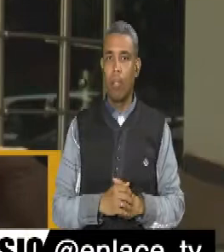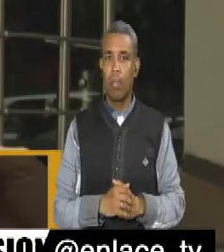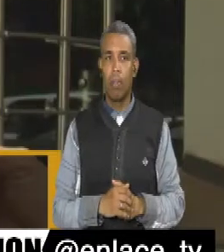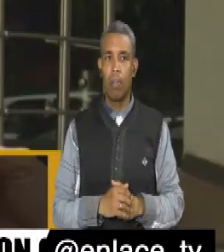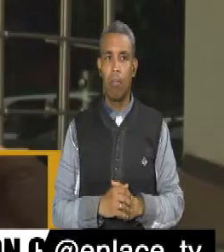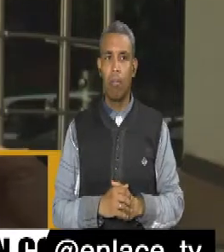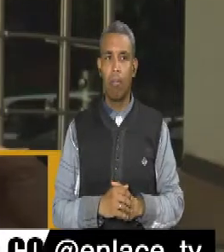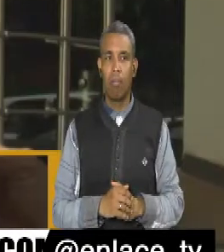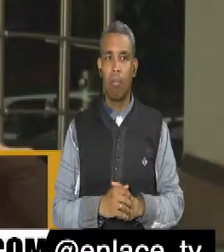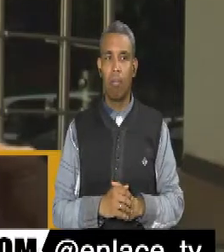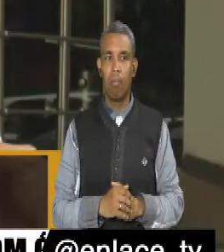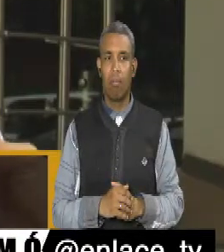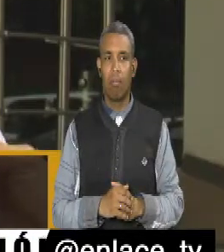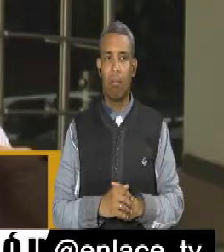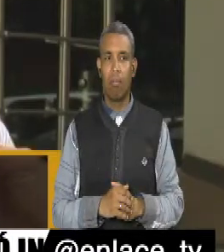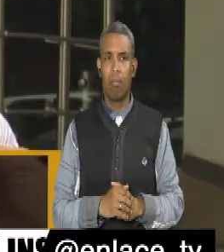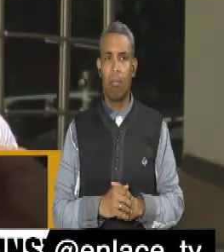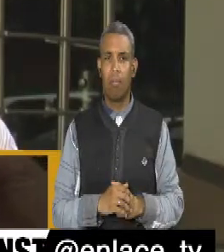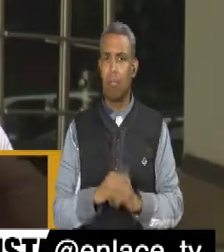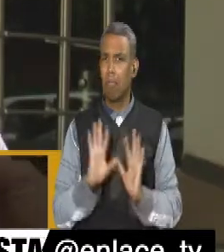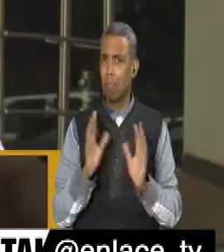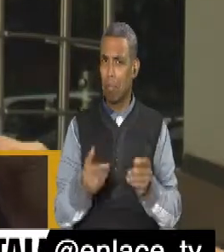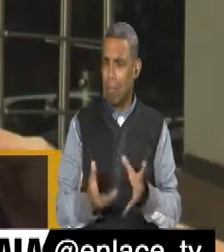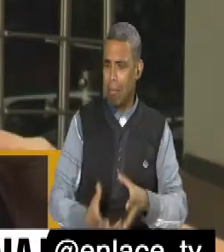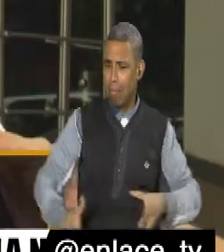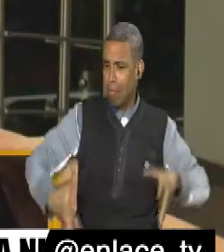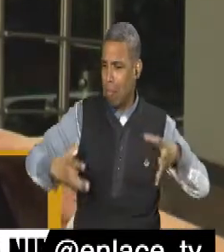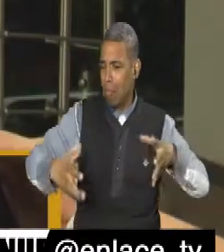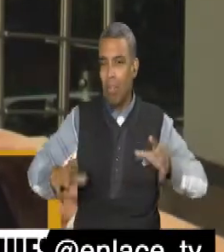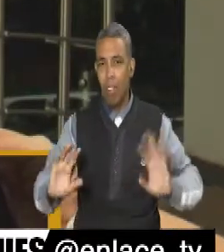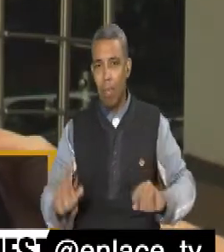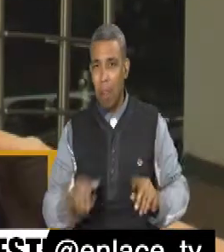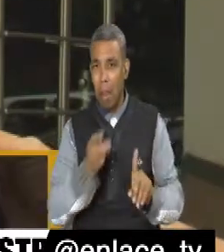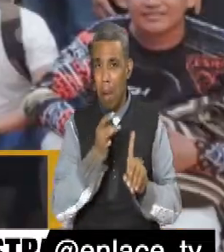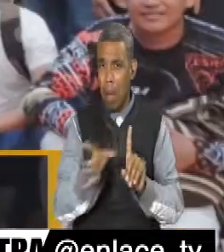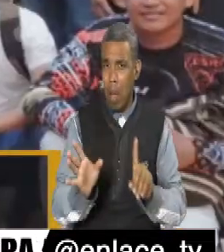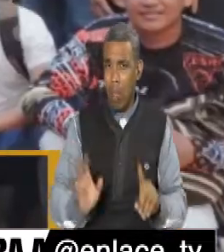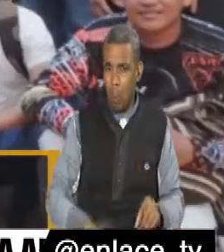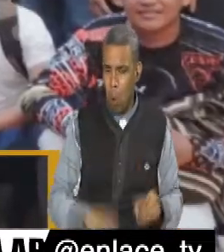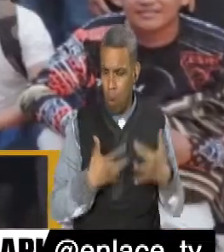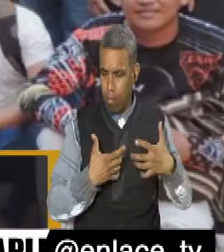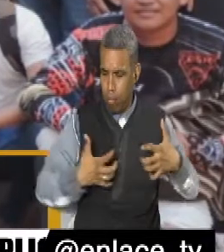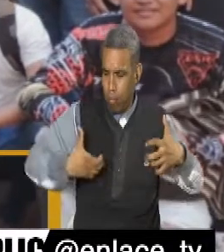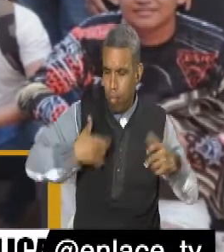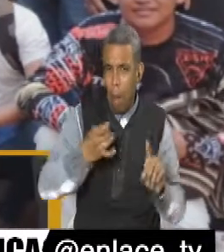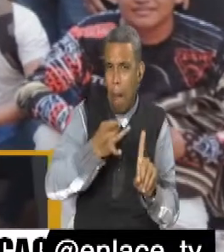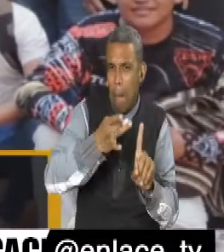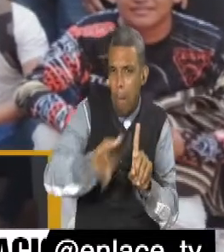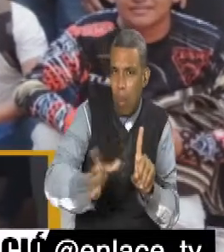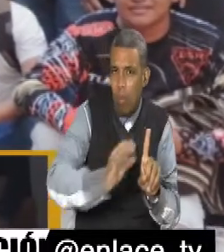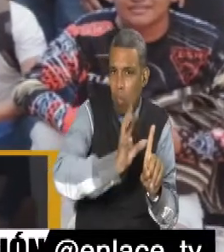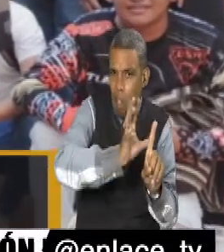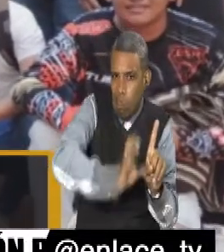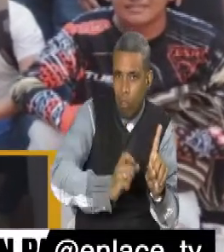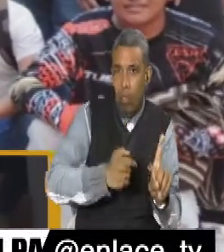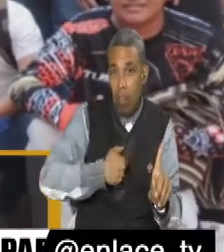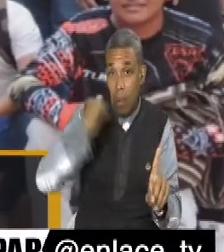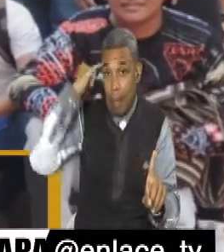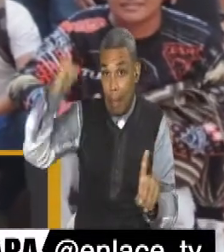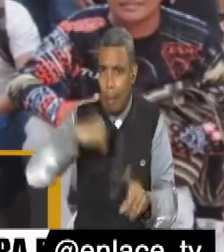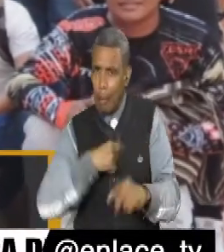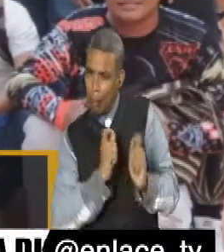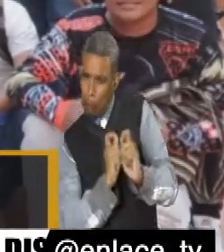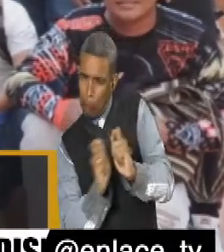y una caneca, digamos, para construir un acordeonero. La obra se dio como trabajo de grado en su curso de